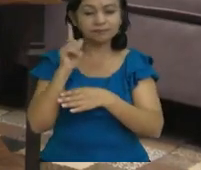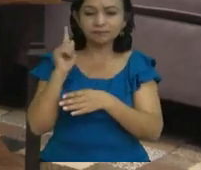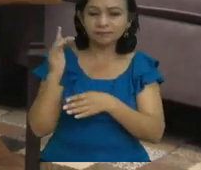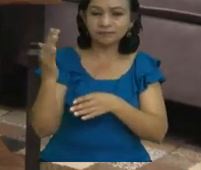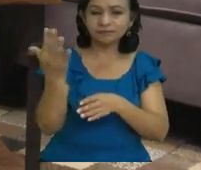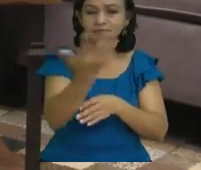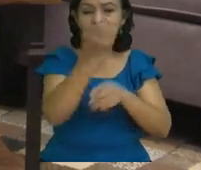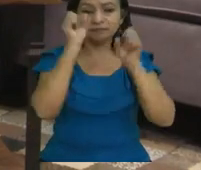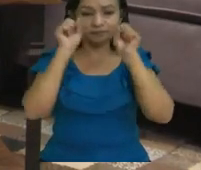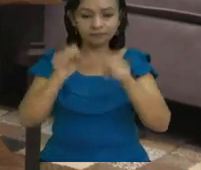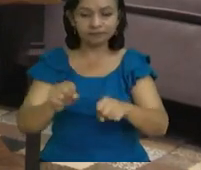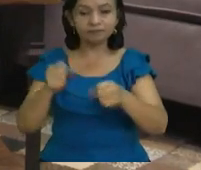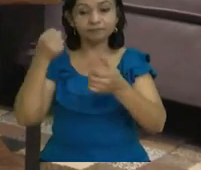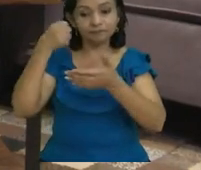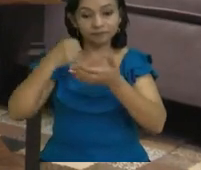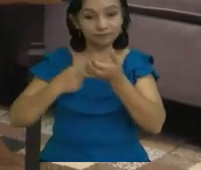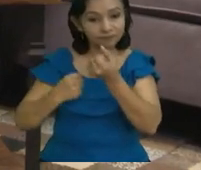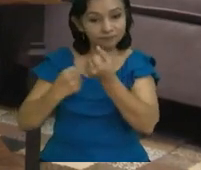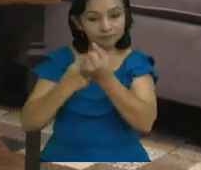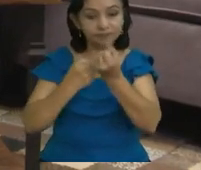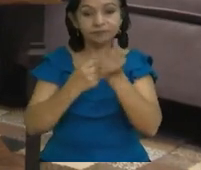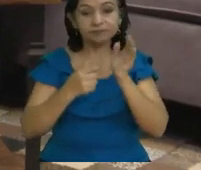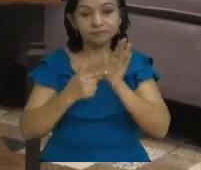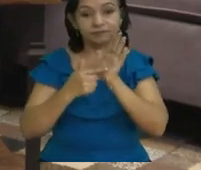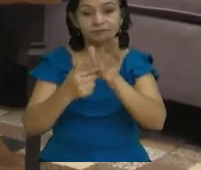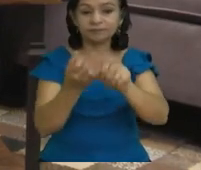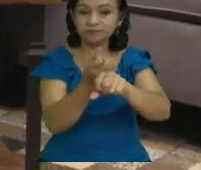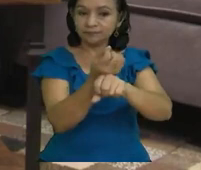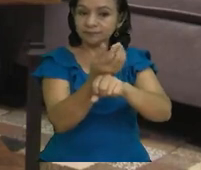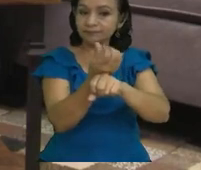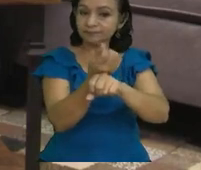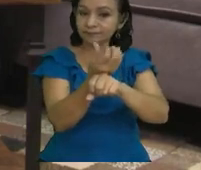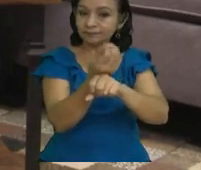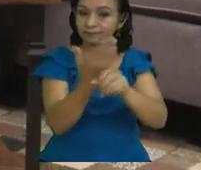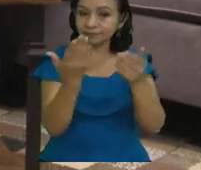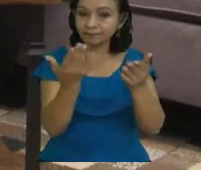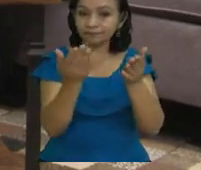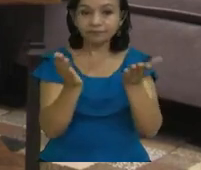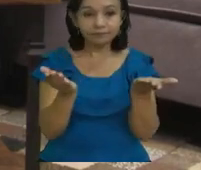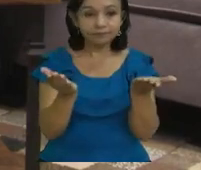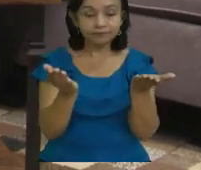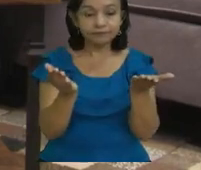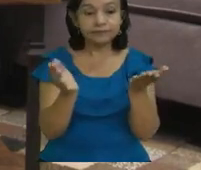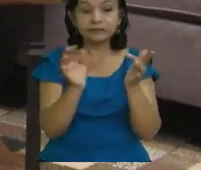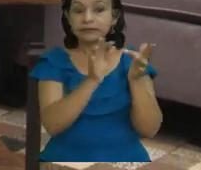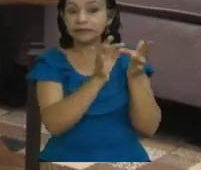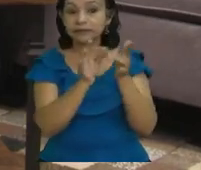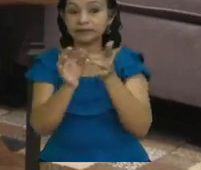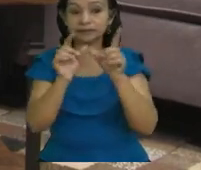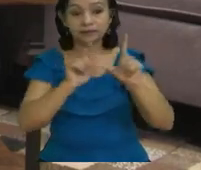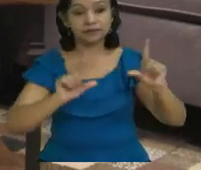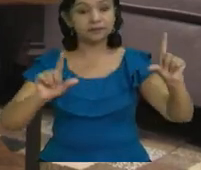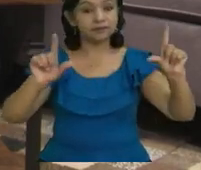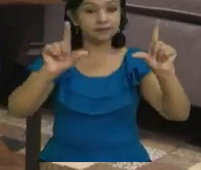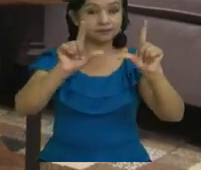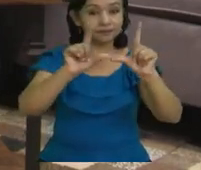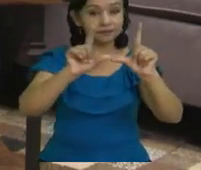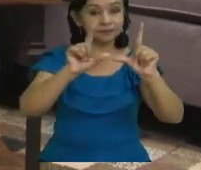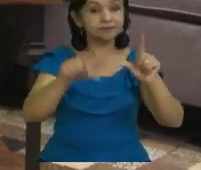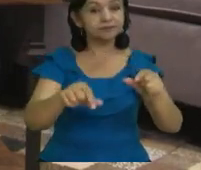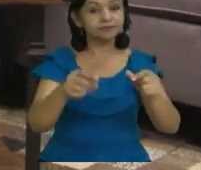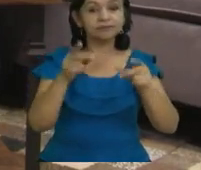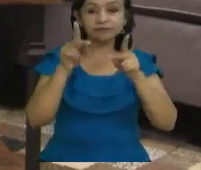espacios disponibles y la fortaleza que tenemos, porque, por ejemplo, las alcaldías es un espacio muy grande para fomentar lo que es la